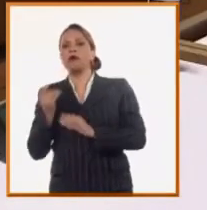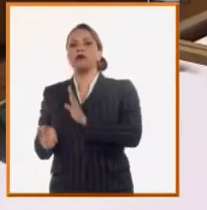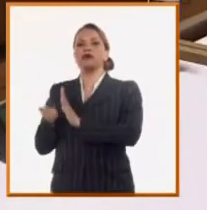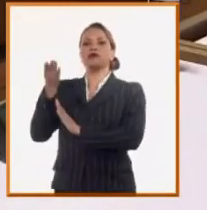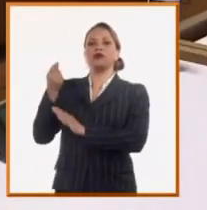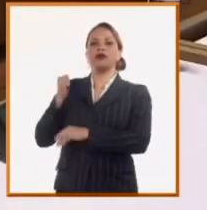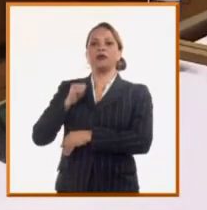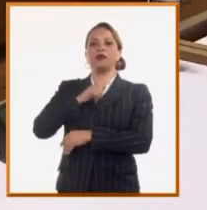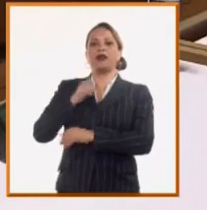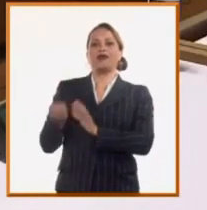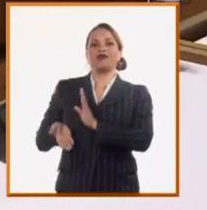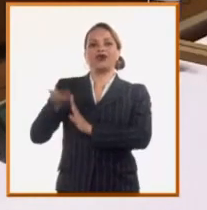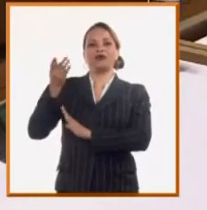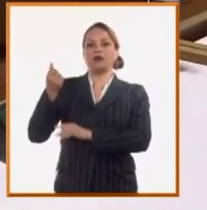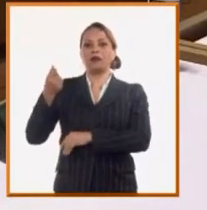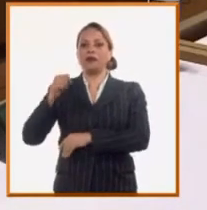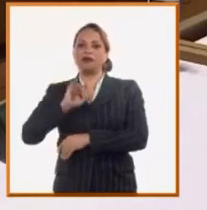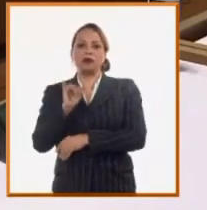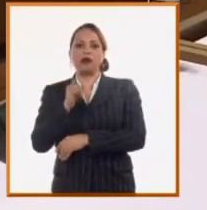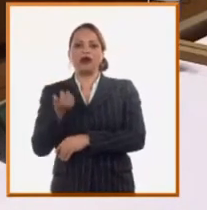precio. Yo voy a subir el precio.